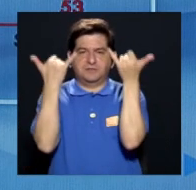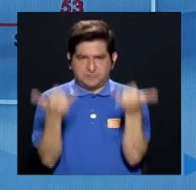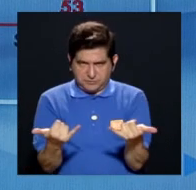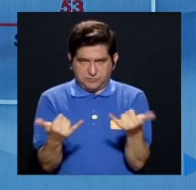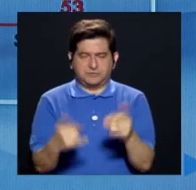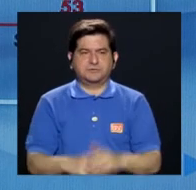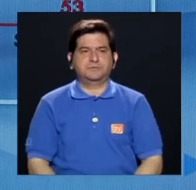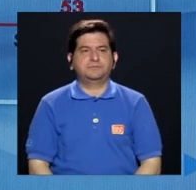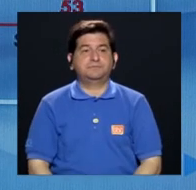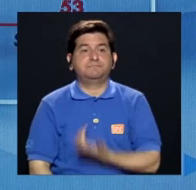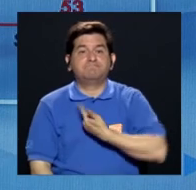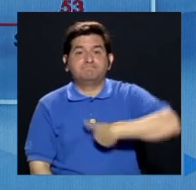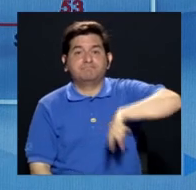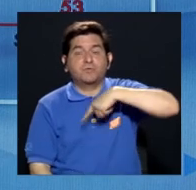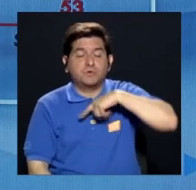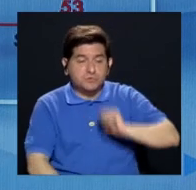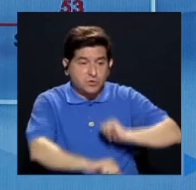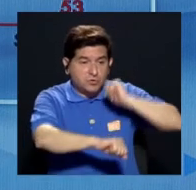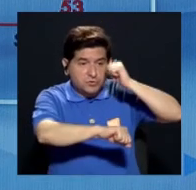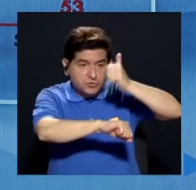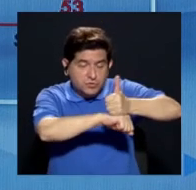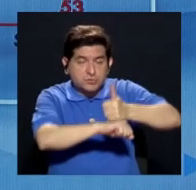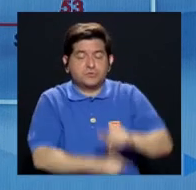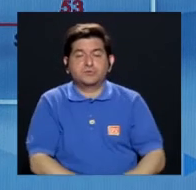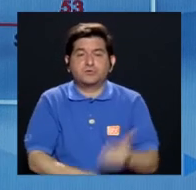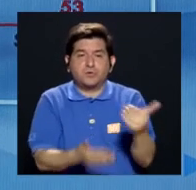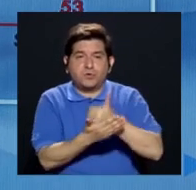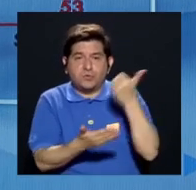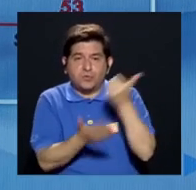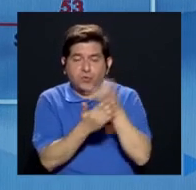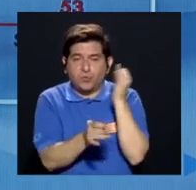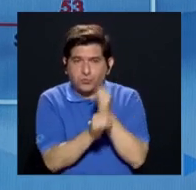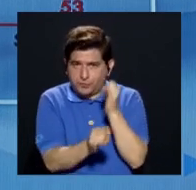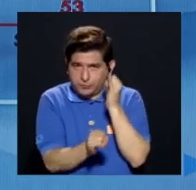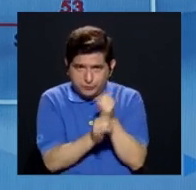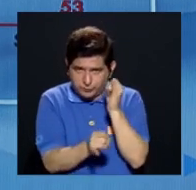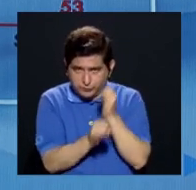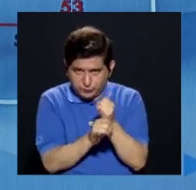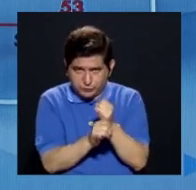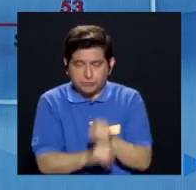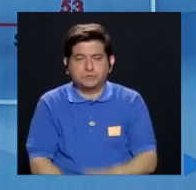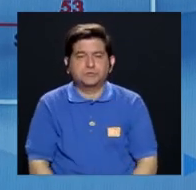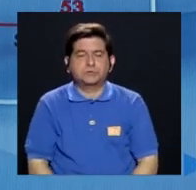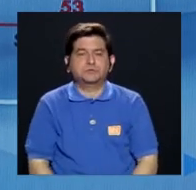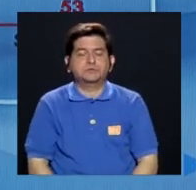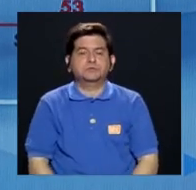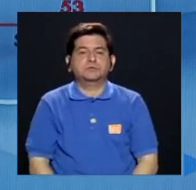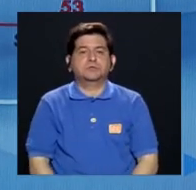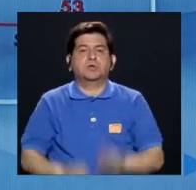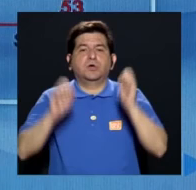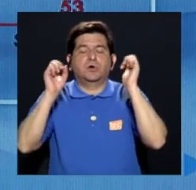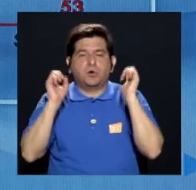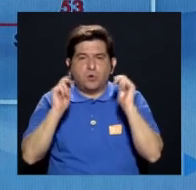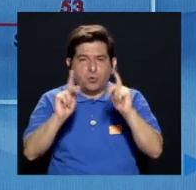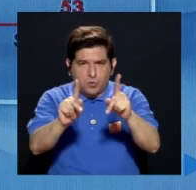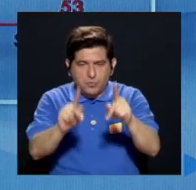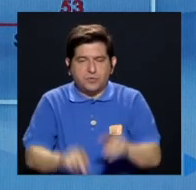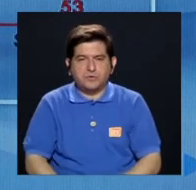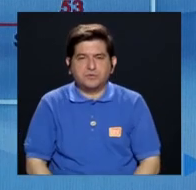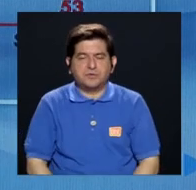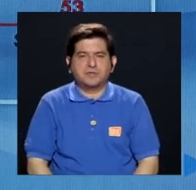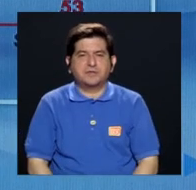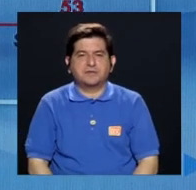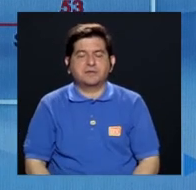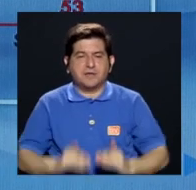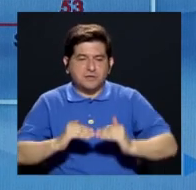presente, hemos creado recursos institucionales para posibilitar una